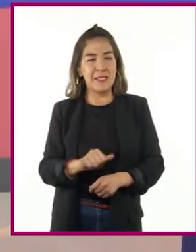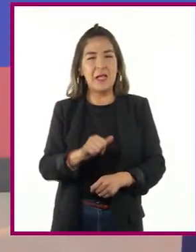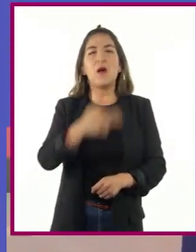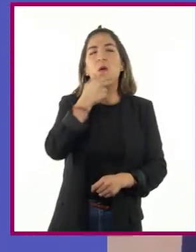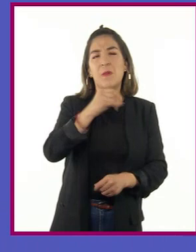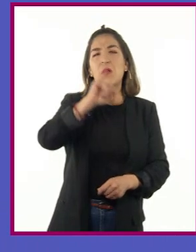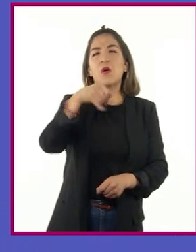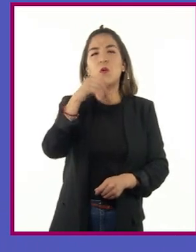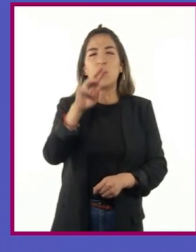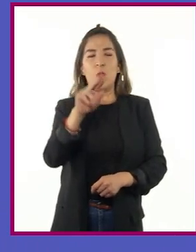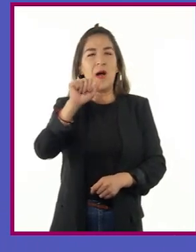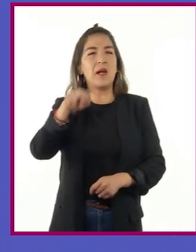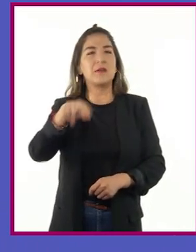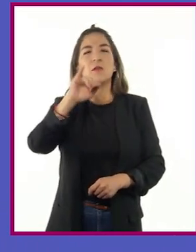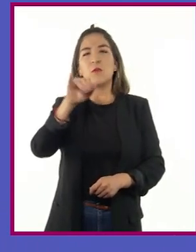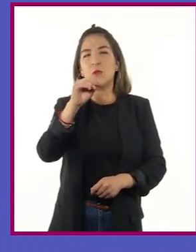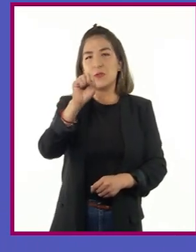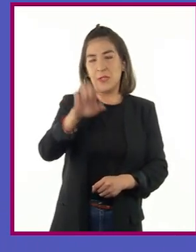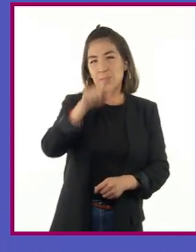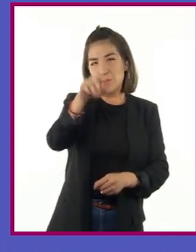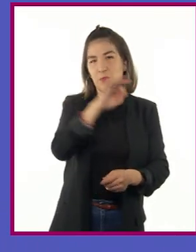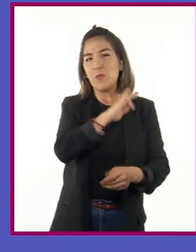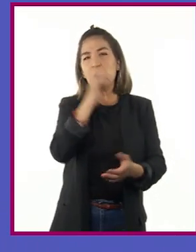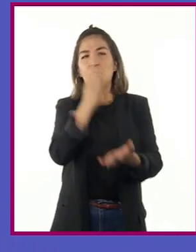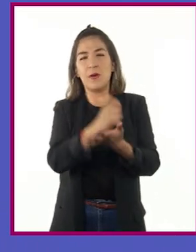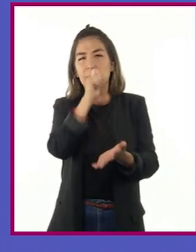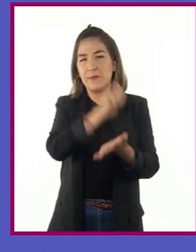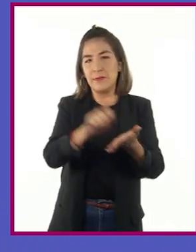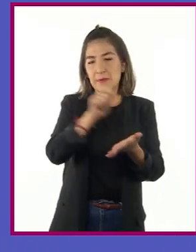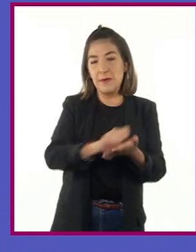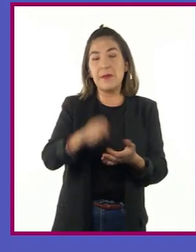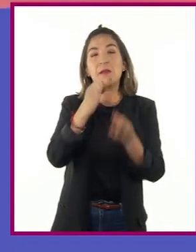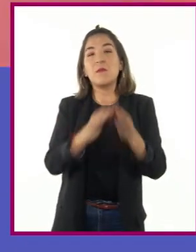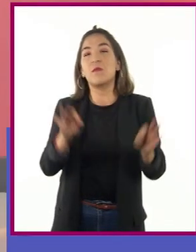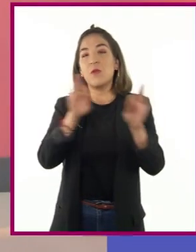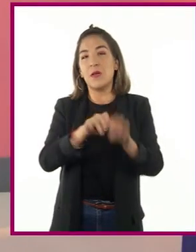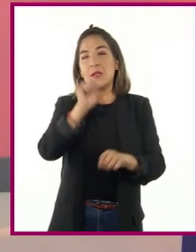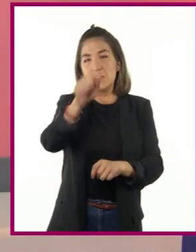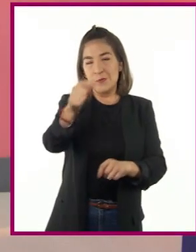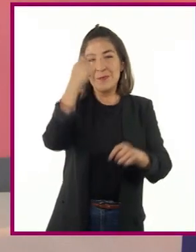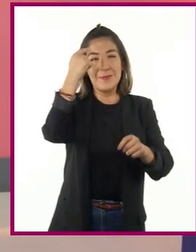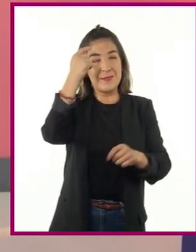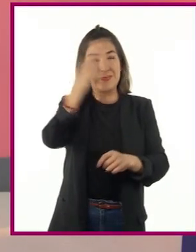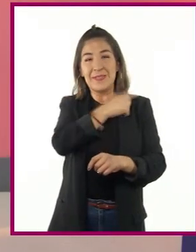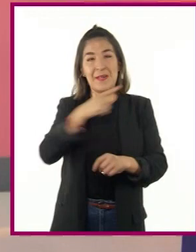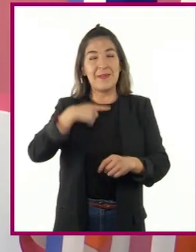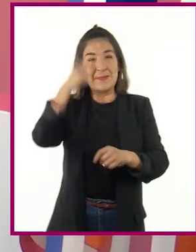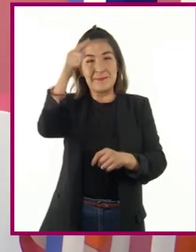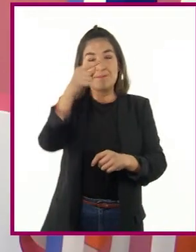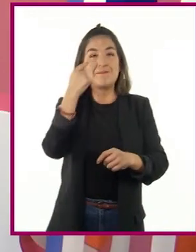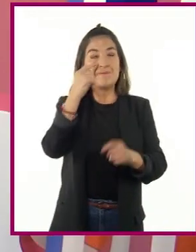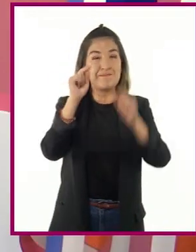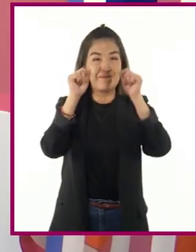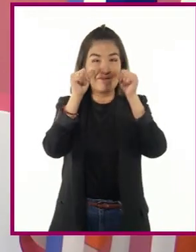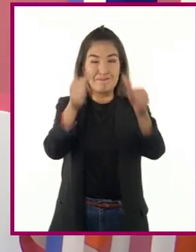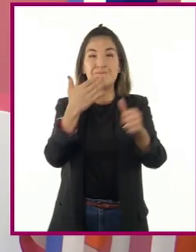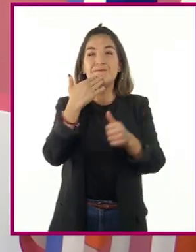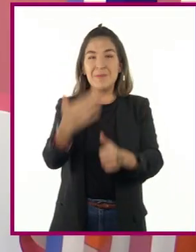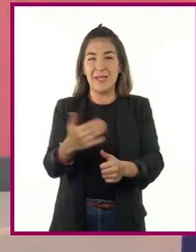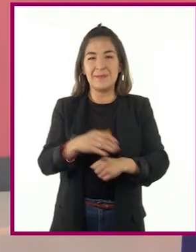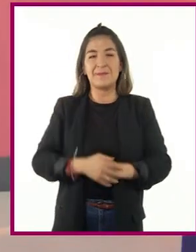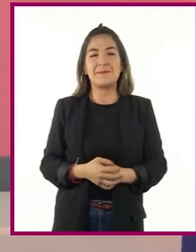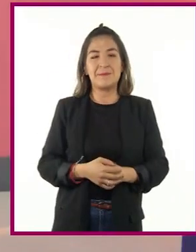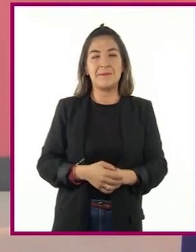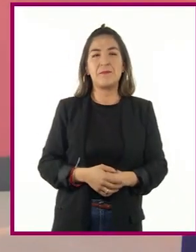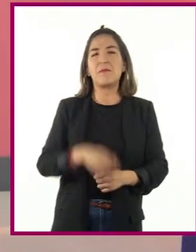mano su cuaderno y su lápiz por si quieren tomar apuntes, pero lo fundamental es abrir bien los oídos y poner atención.